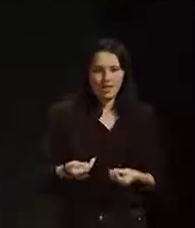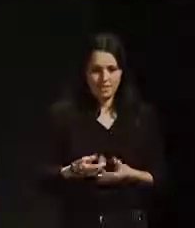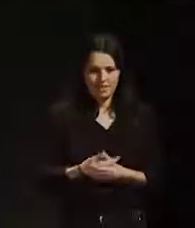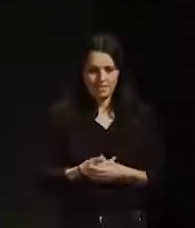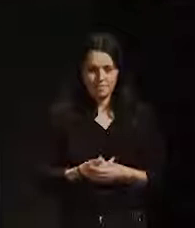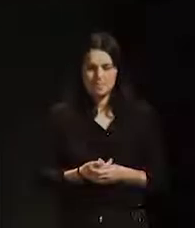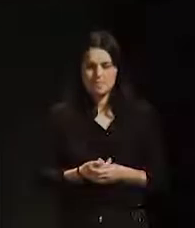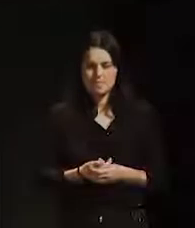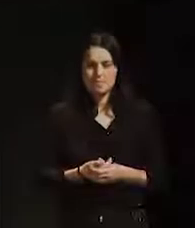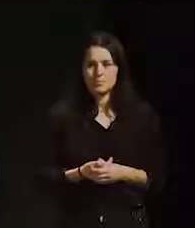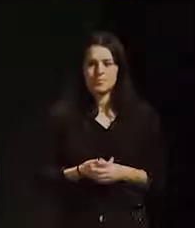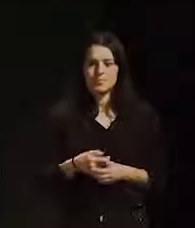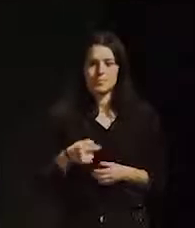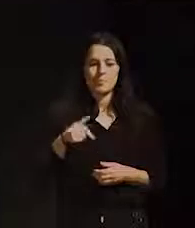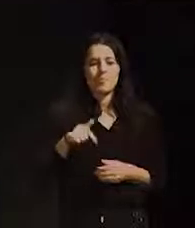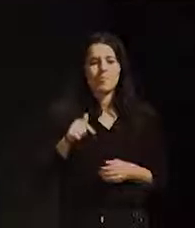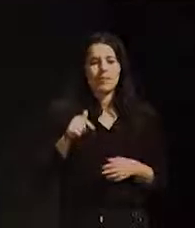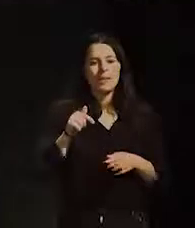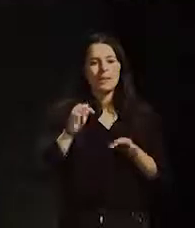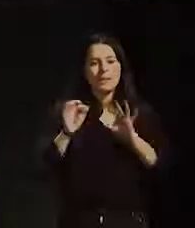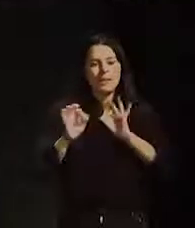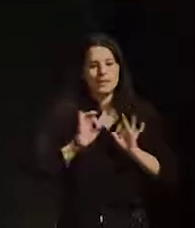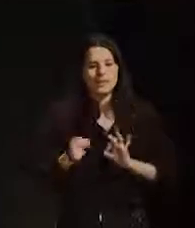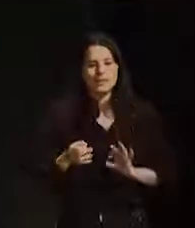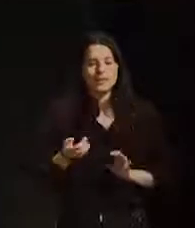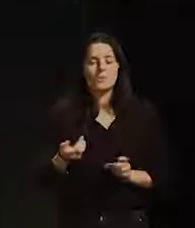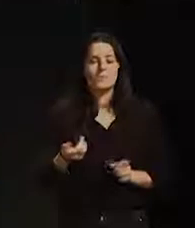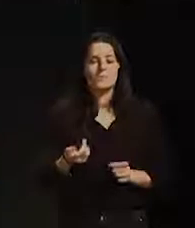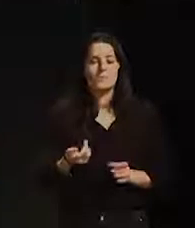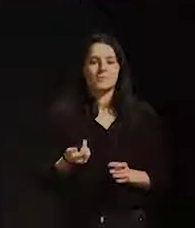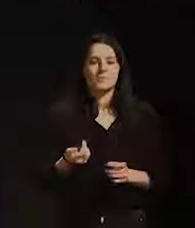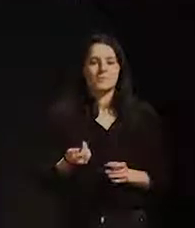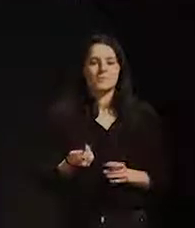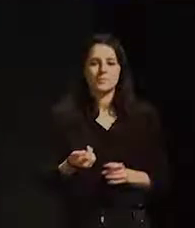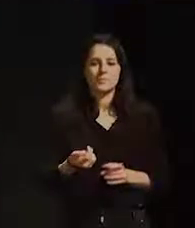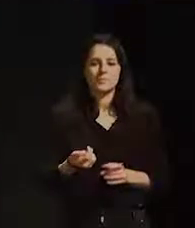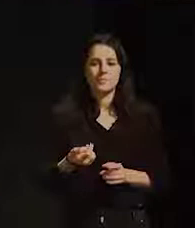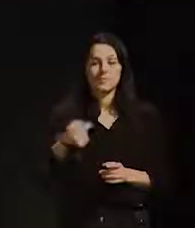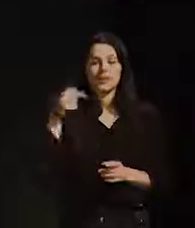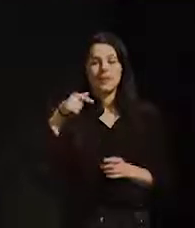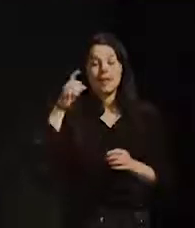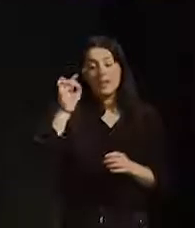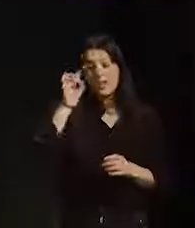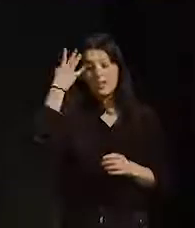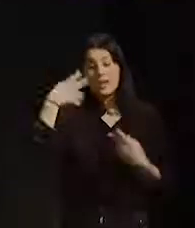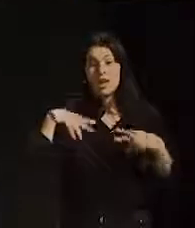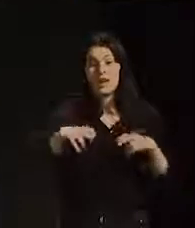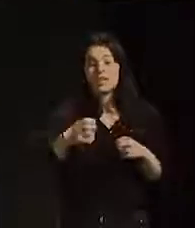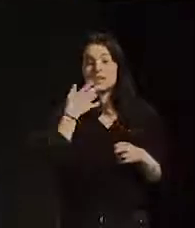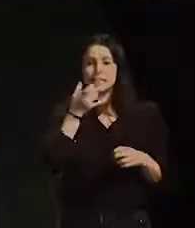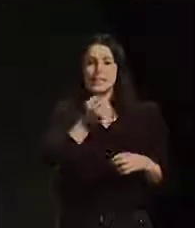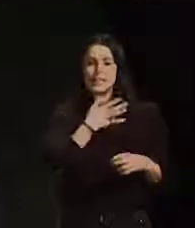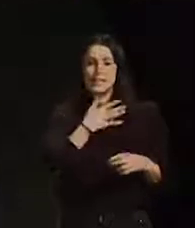el dramaturgo, el que escribió la idea original, si